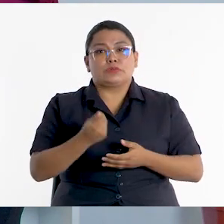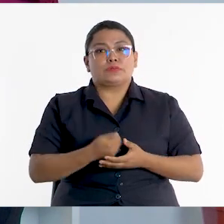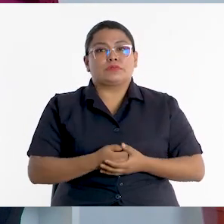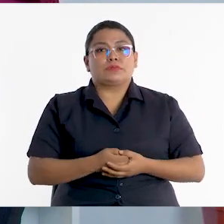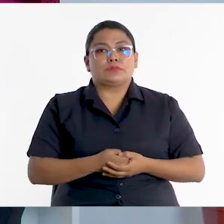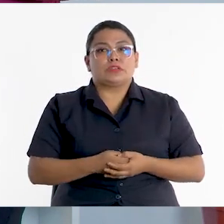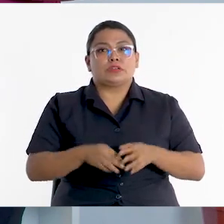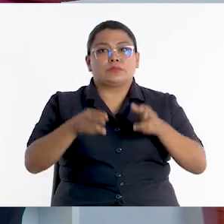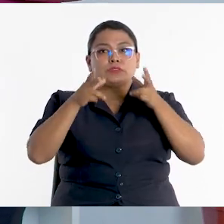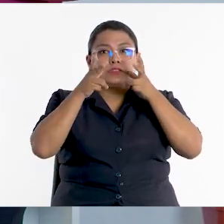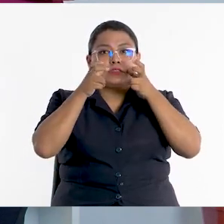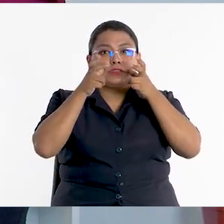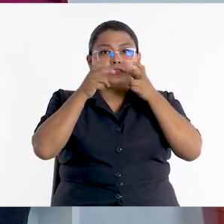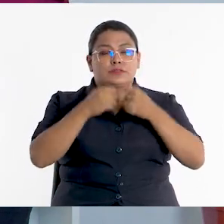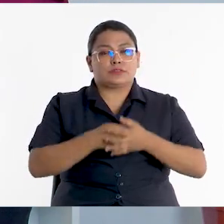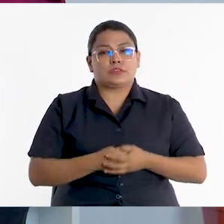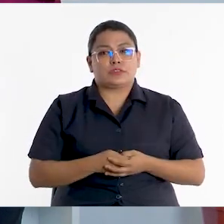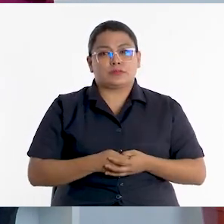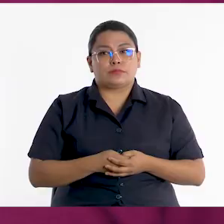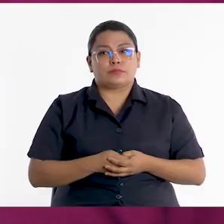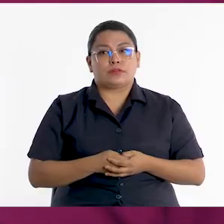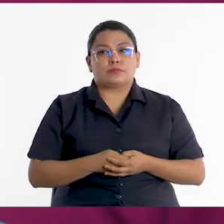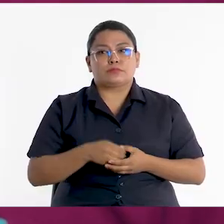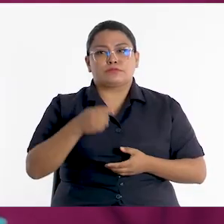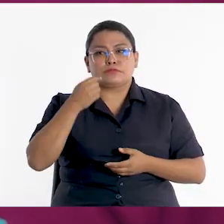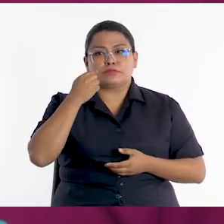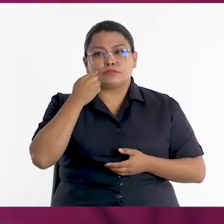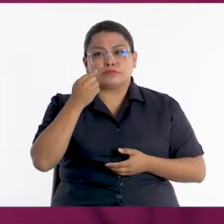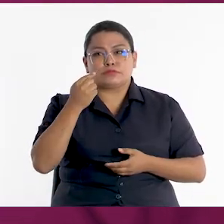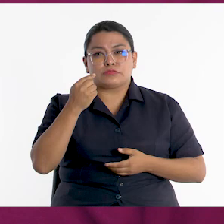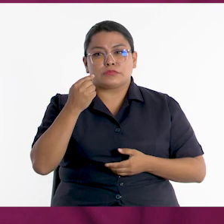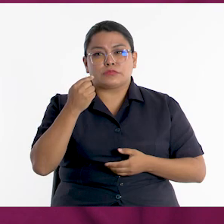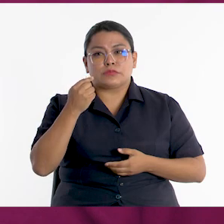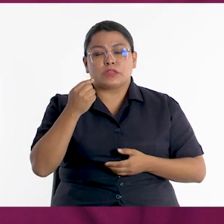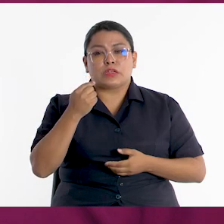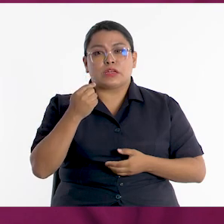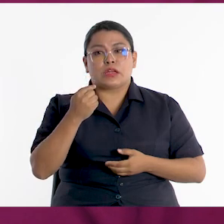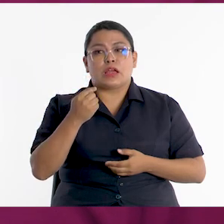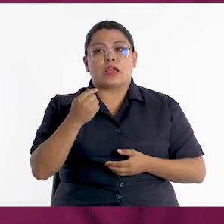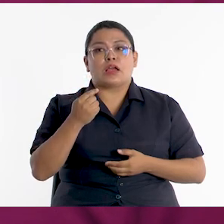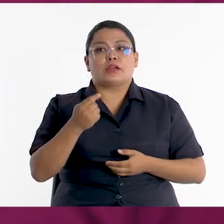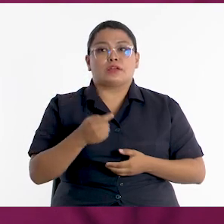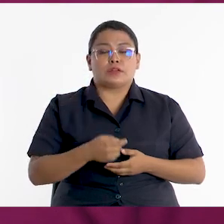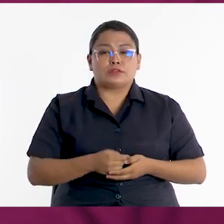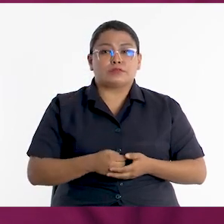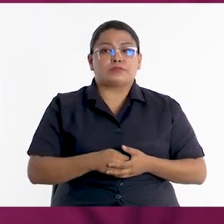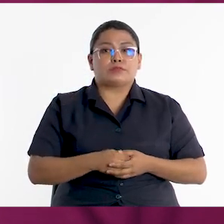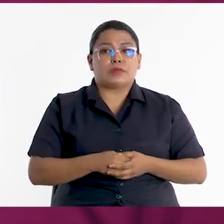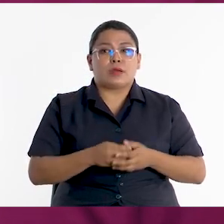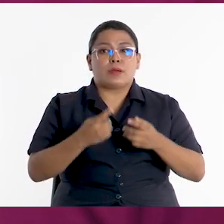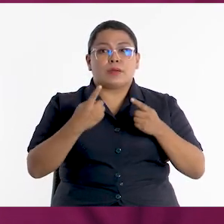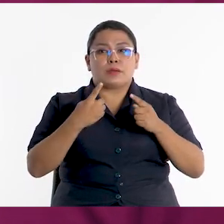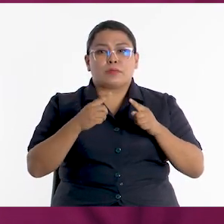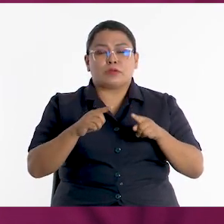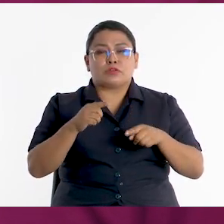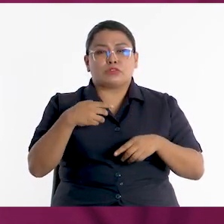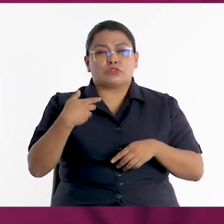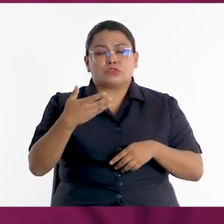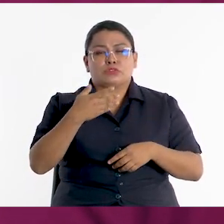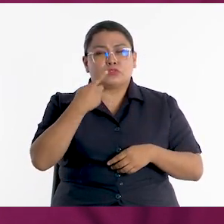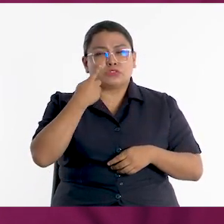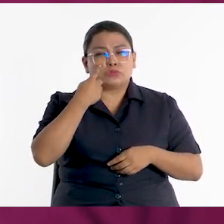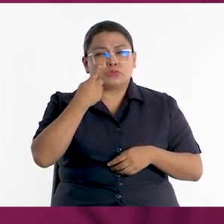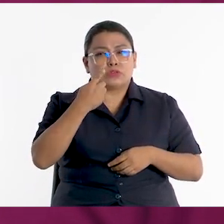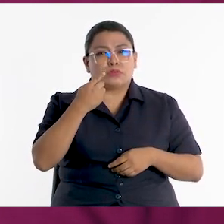multiplicar. Observa, por este lado tenemos el producto, pero si